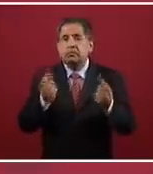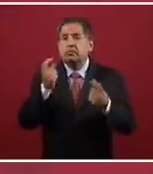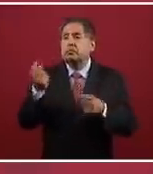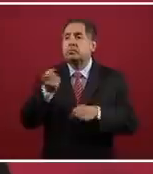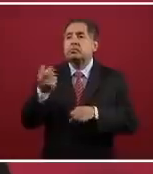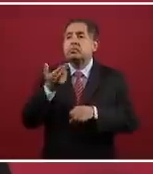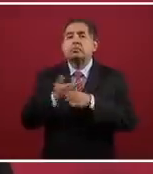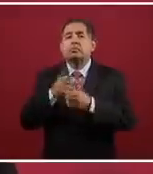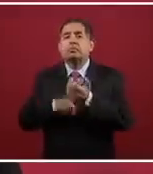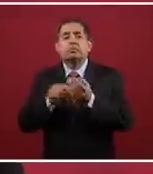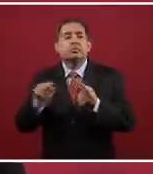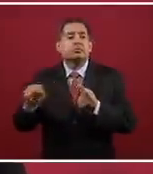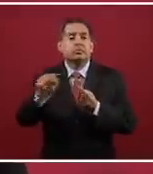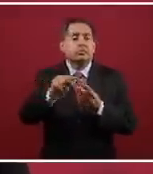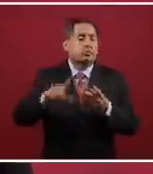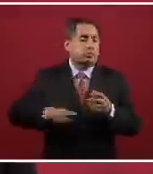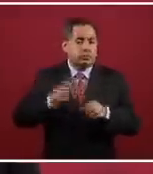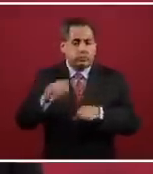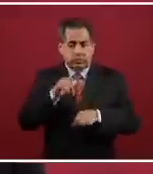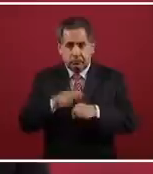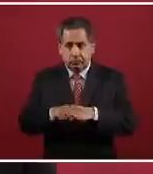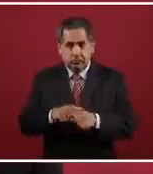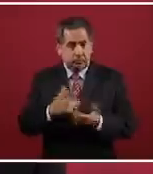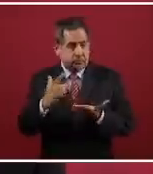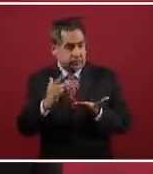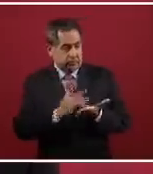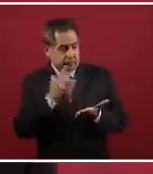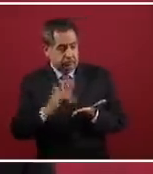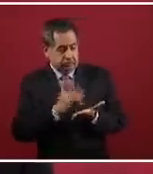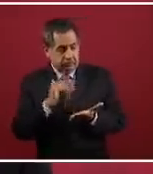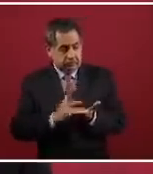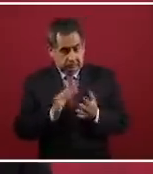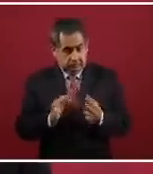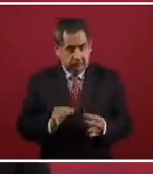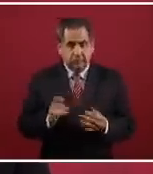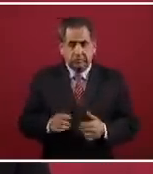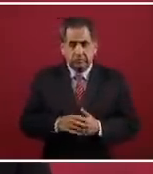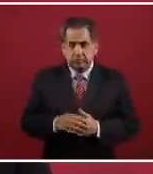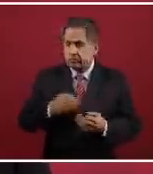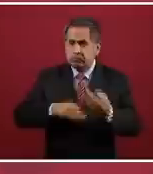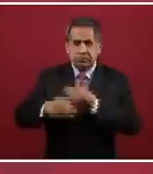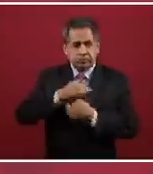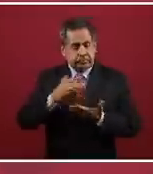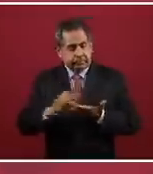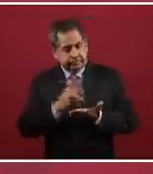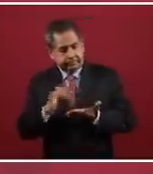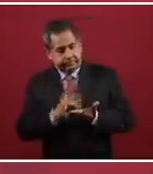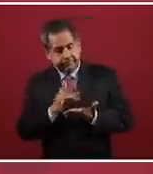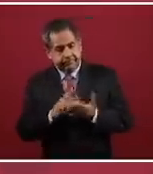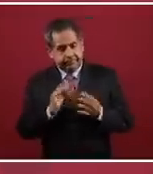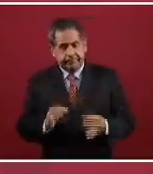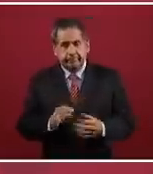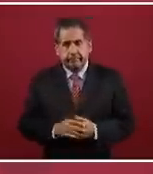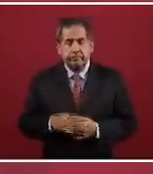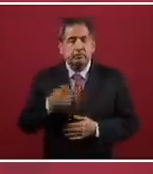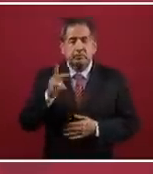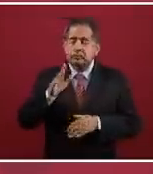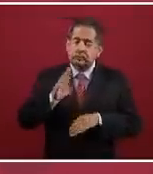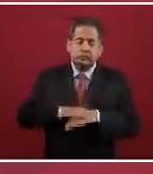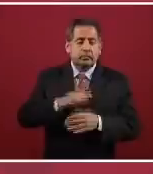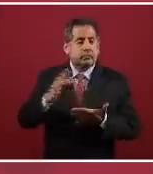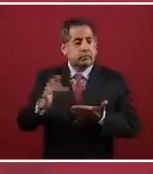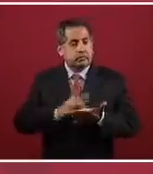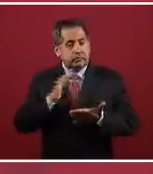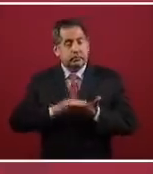secretarías del gobierno federal que me están apoyando, todas me apoyan, pero las que más me